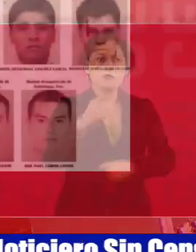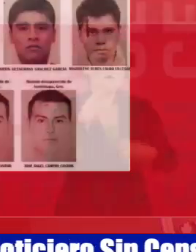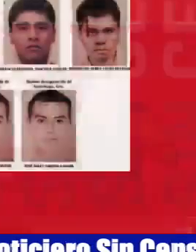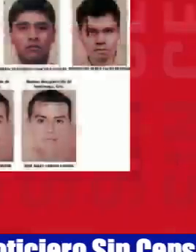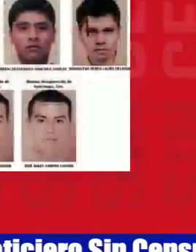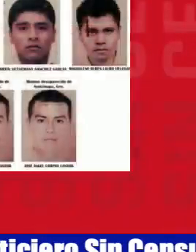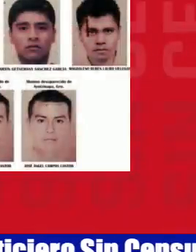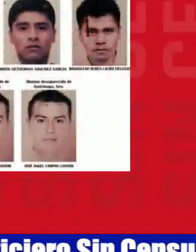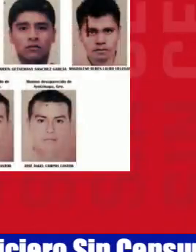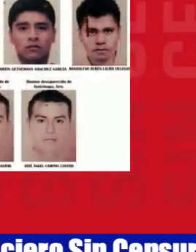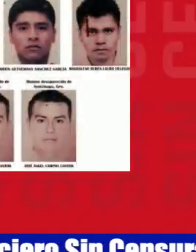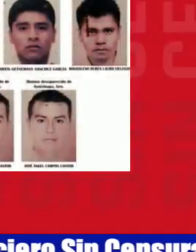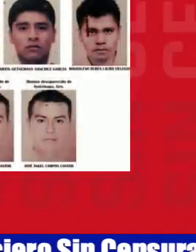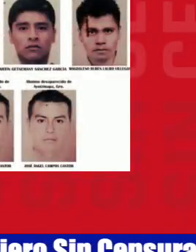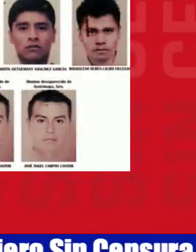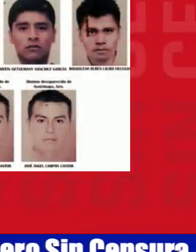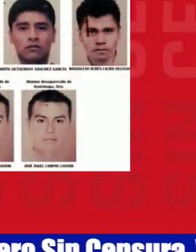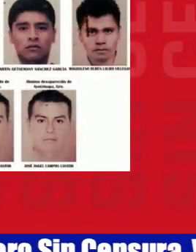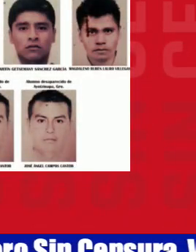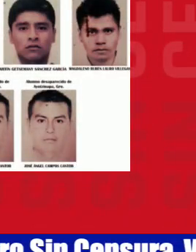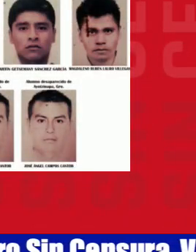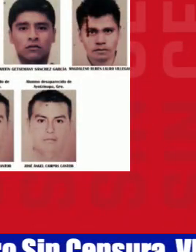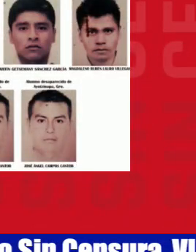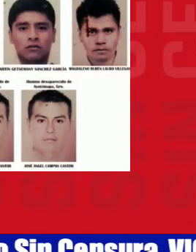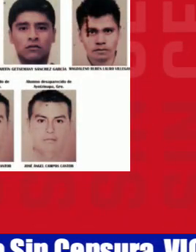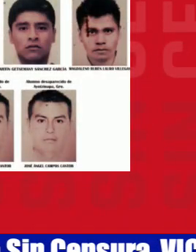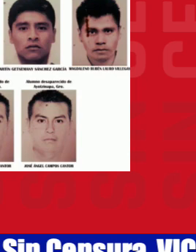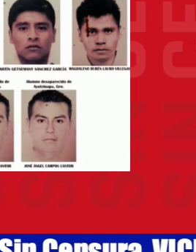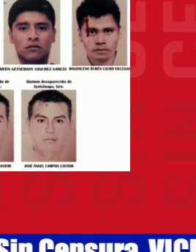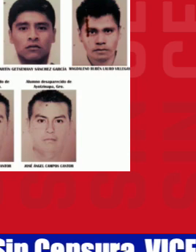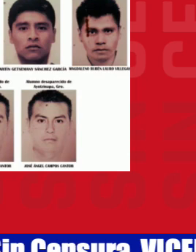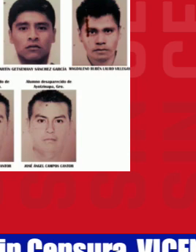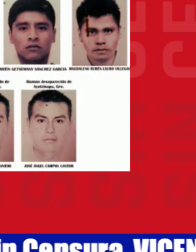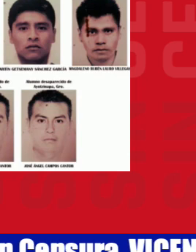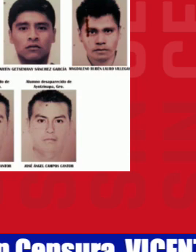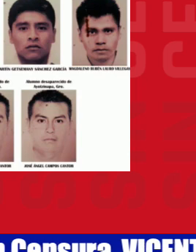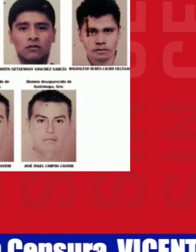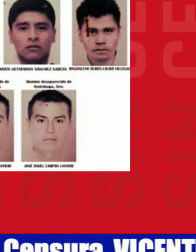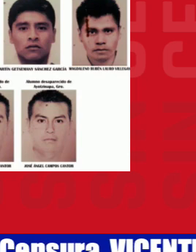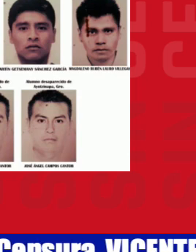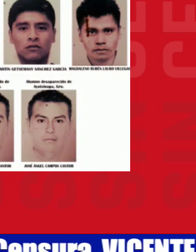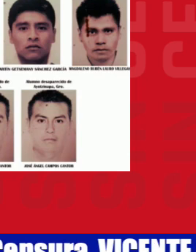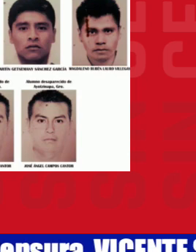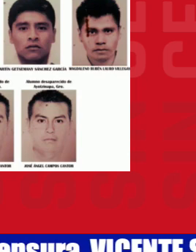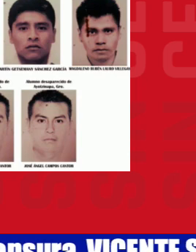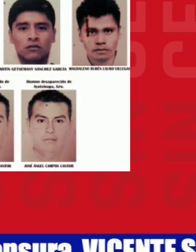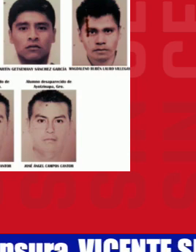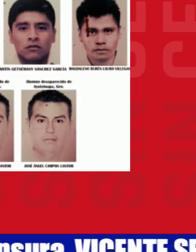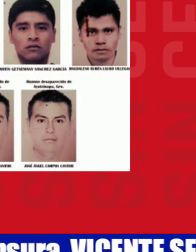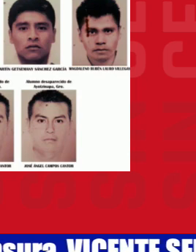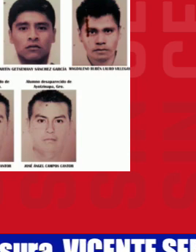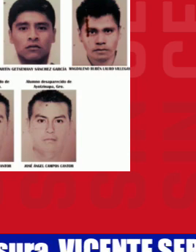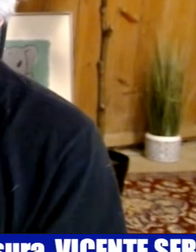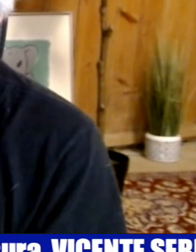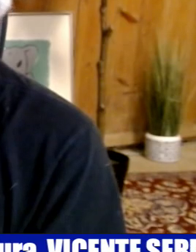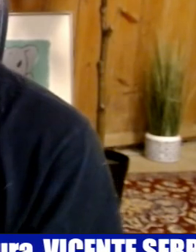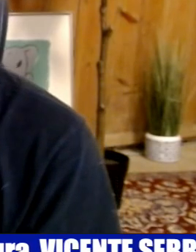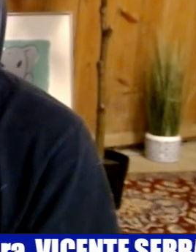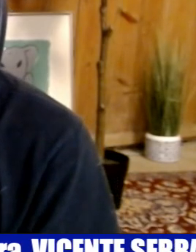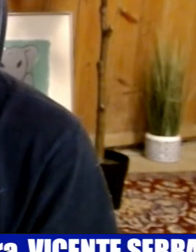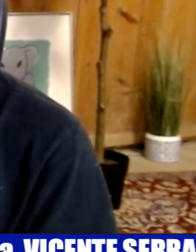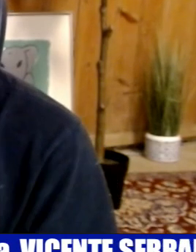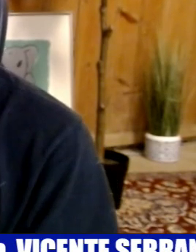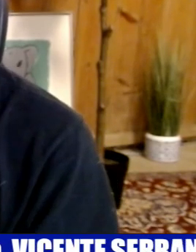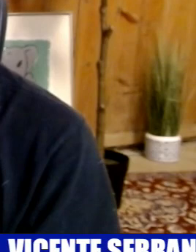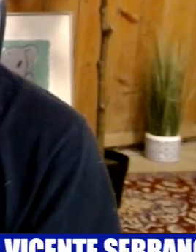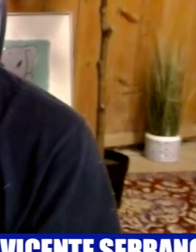seguir administrando el conflicto en contra, y pues que durante el periodo neoliberal se fue creando esta tendencia de la